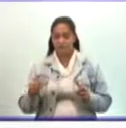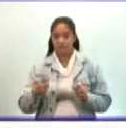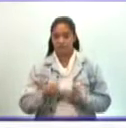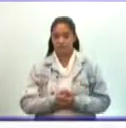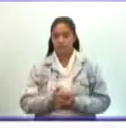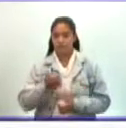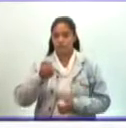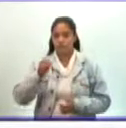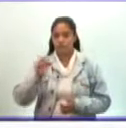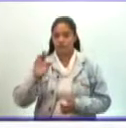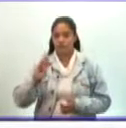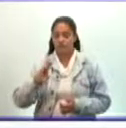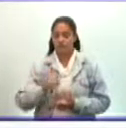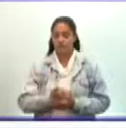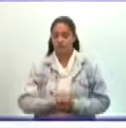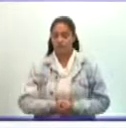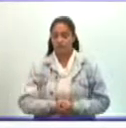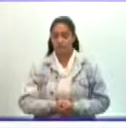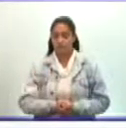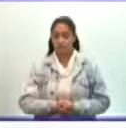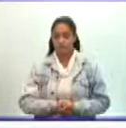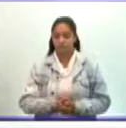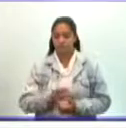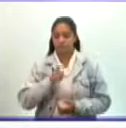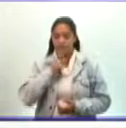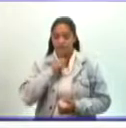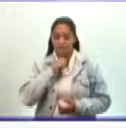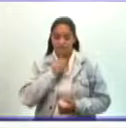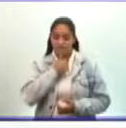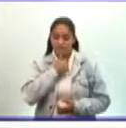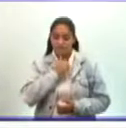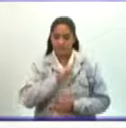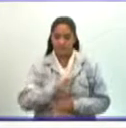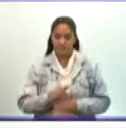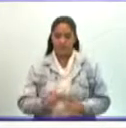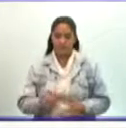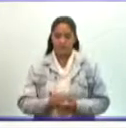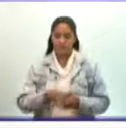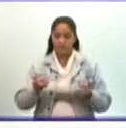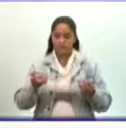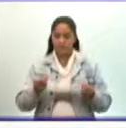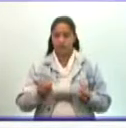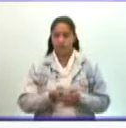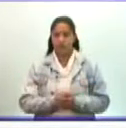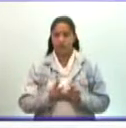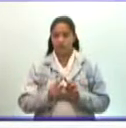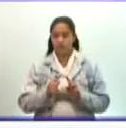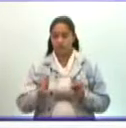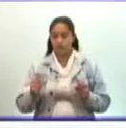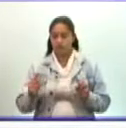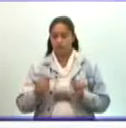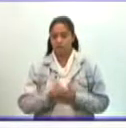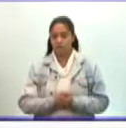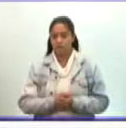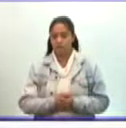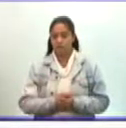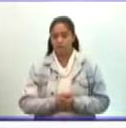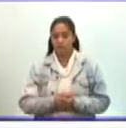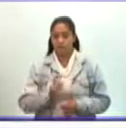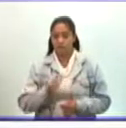AB. Creo que es muy fácil entonces calcular la longitud del segmento OA.